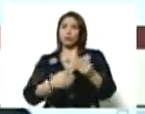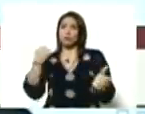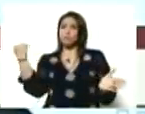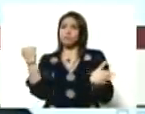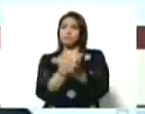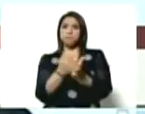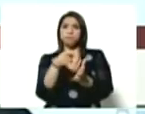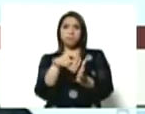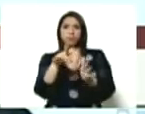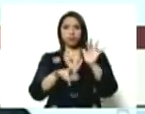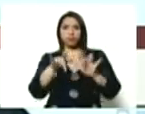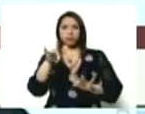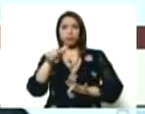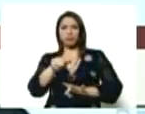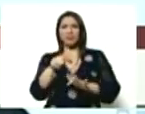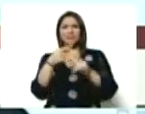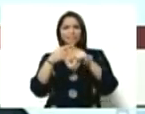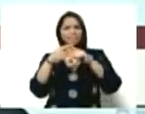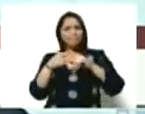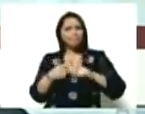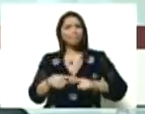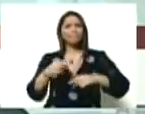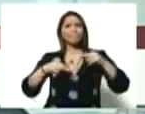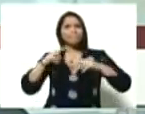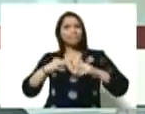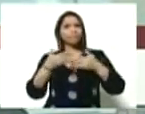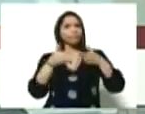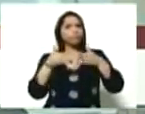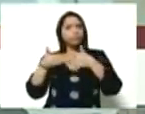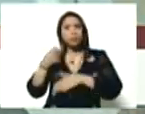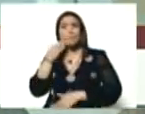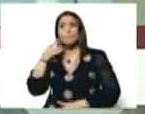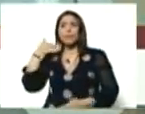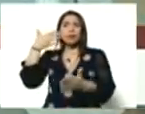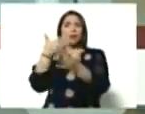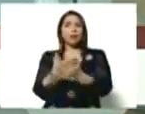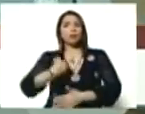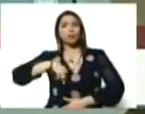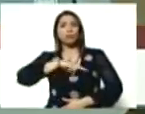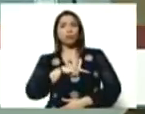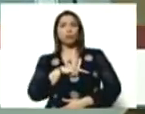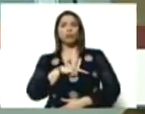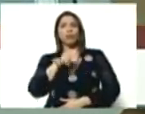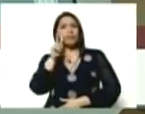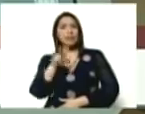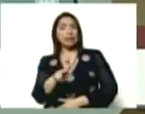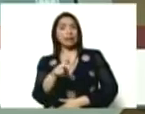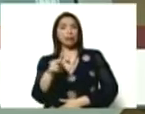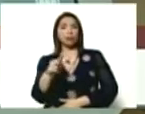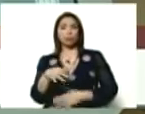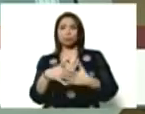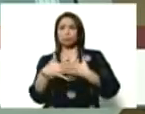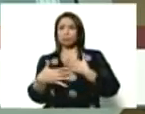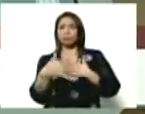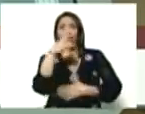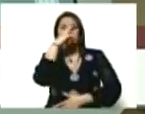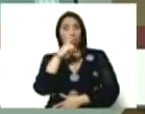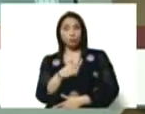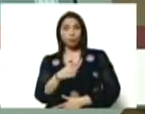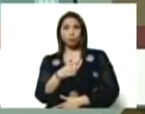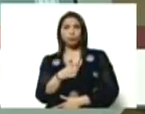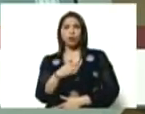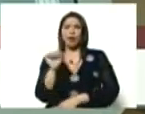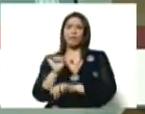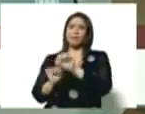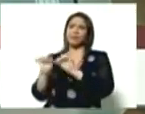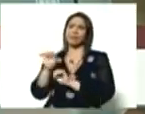equipo. Una arquitectura abierta que es parte de la experiencia que hemos acumulado a lo largo de este tiempo, para evitar tener